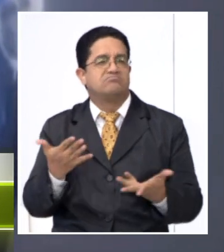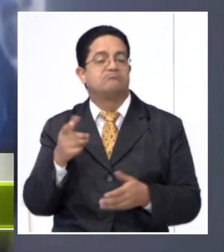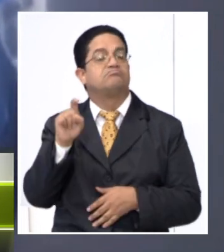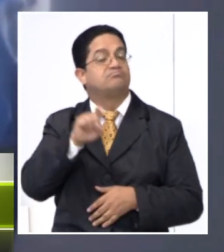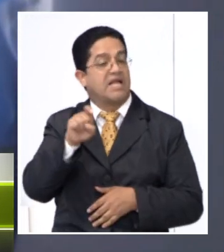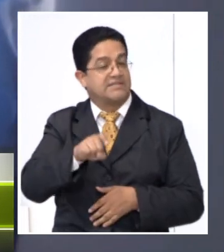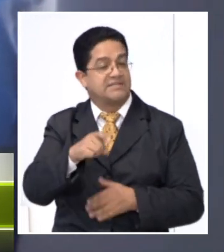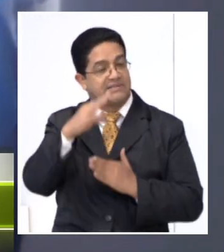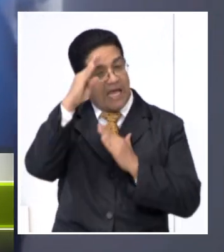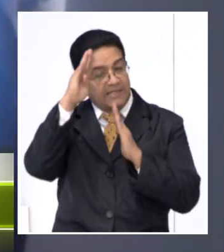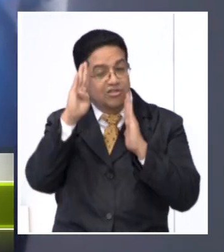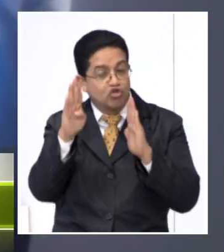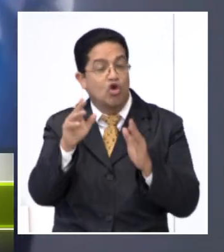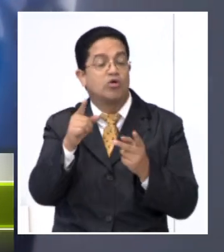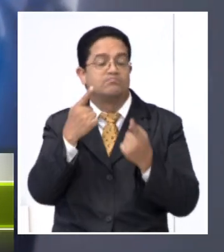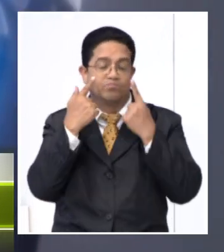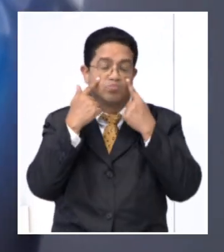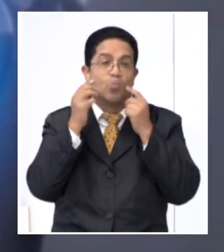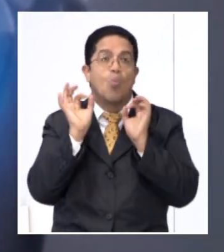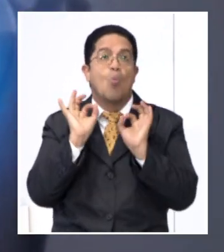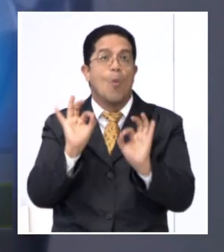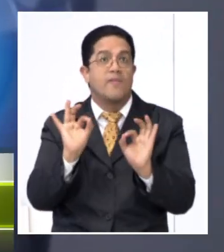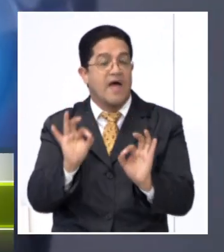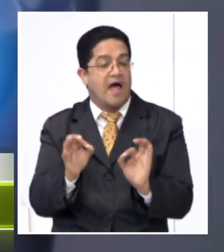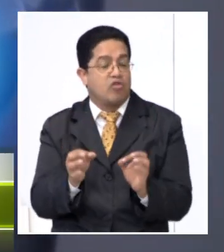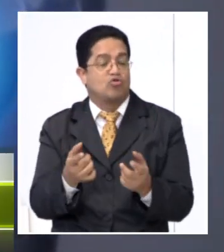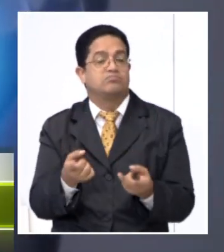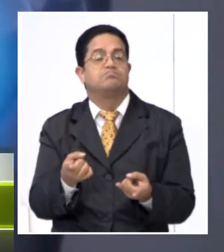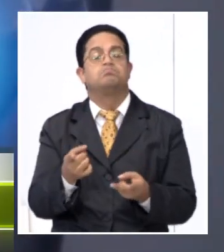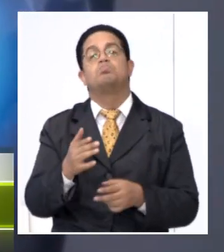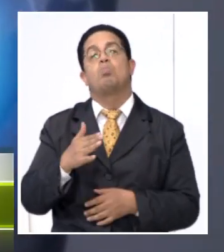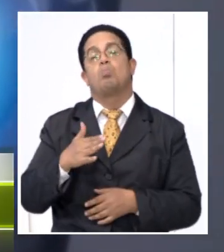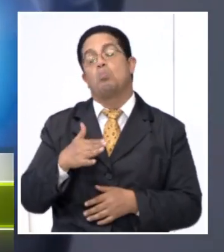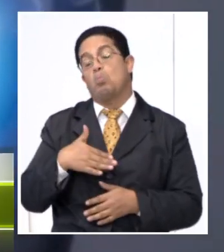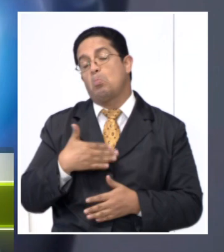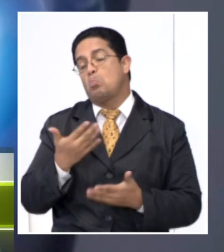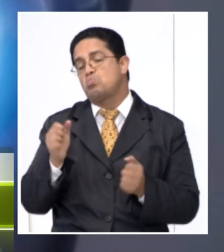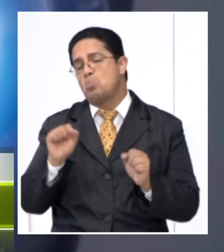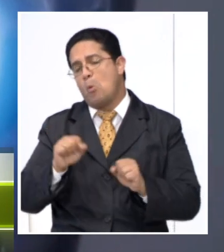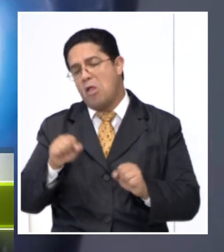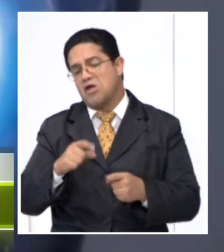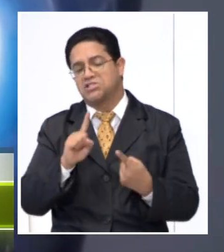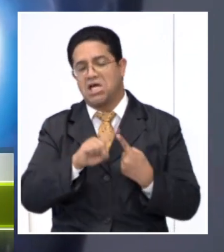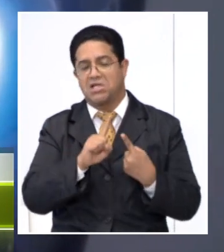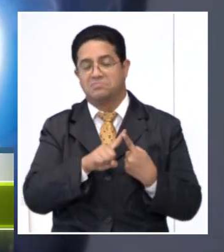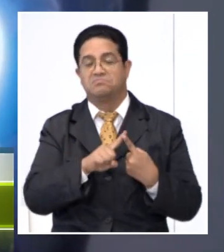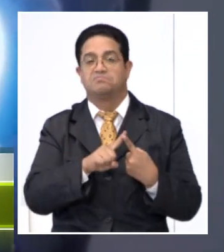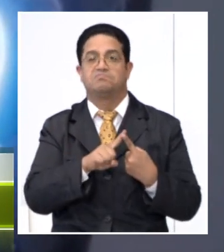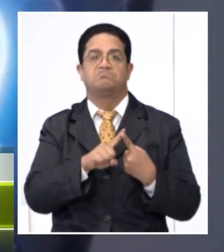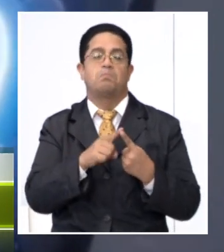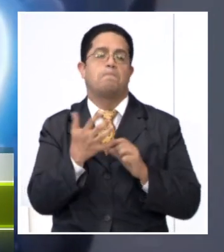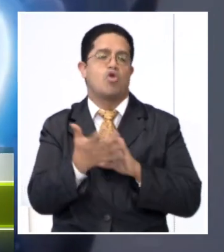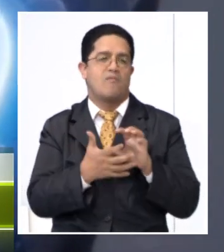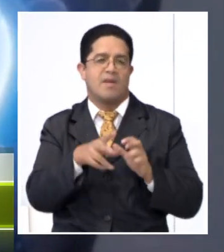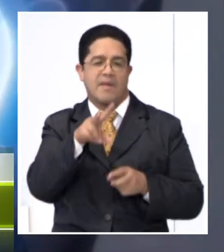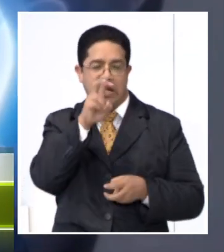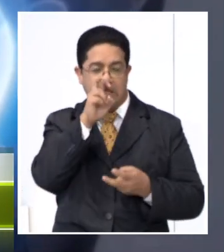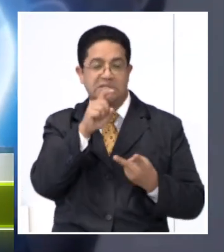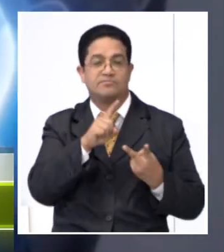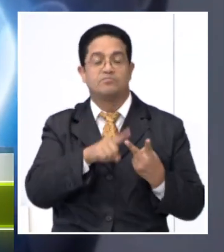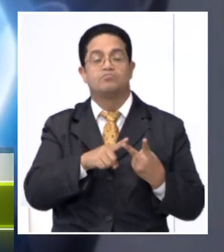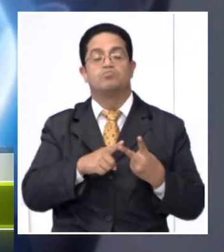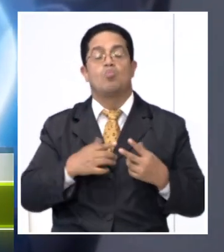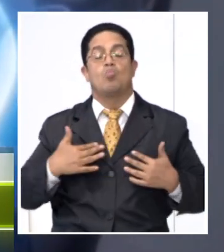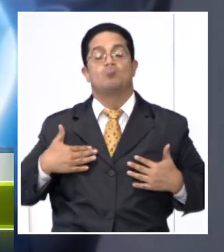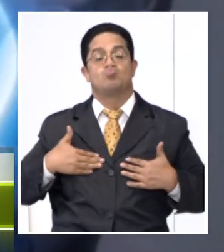atención personalizada y cuidadosa de manera inmediata. Puede tener diversas causas, como infecciones respiratorias, lesiones